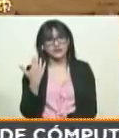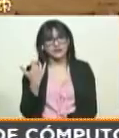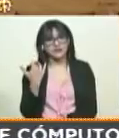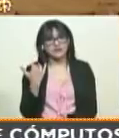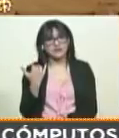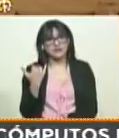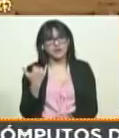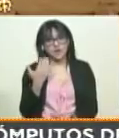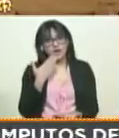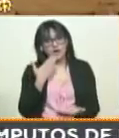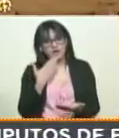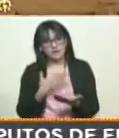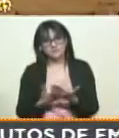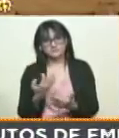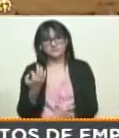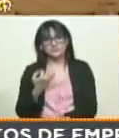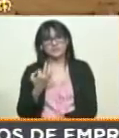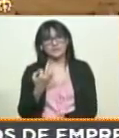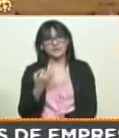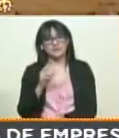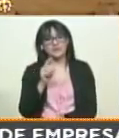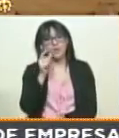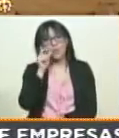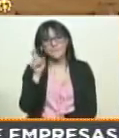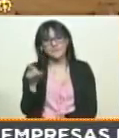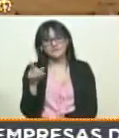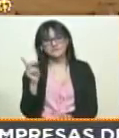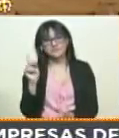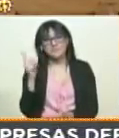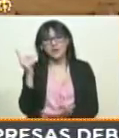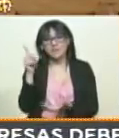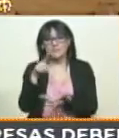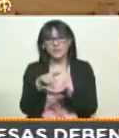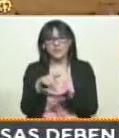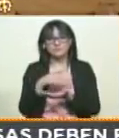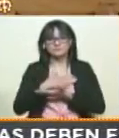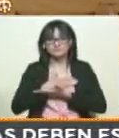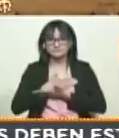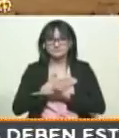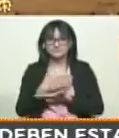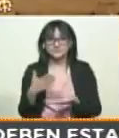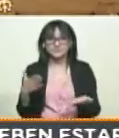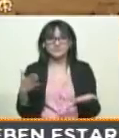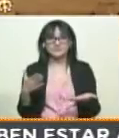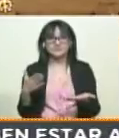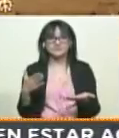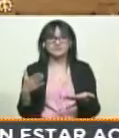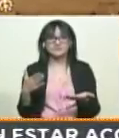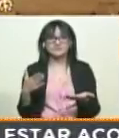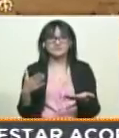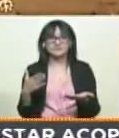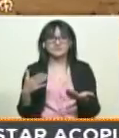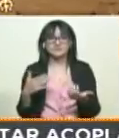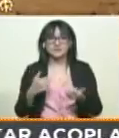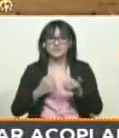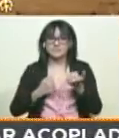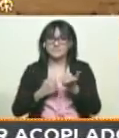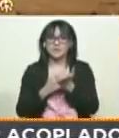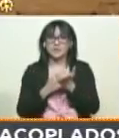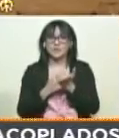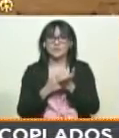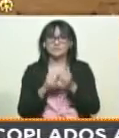nosotros agradecemos que usted sea el primero en venir a brindar y a extender su mano, a estrechar